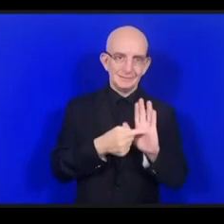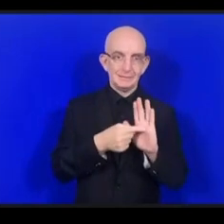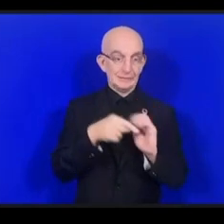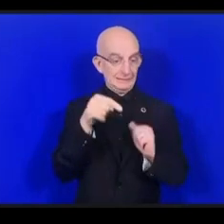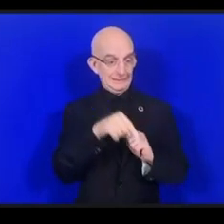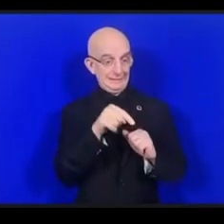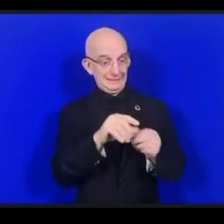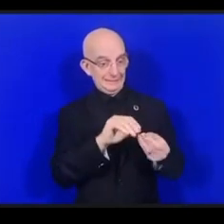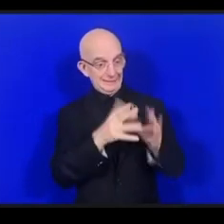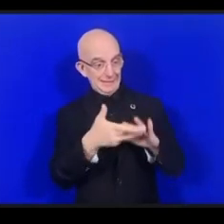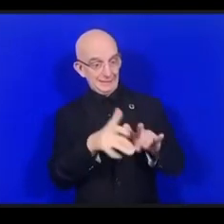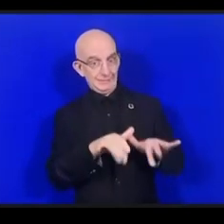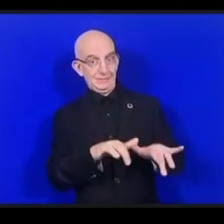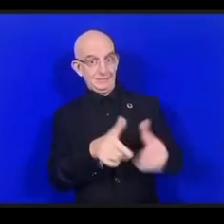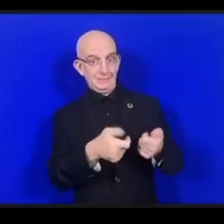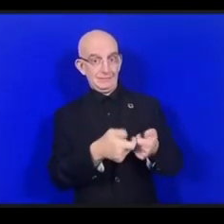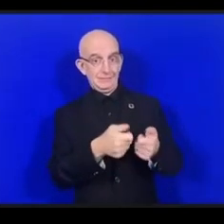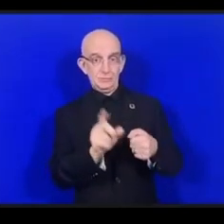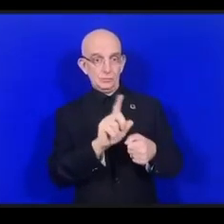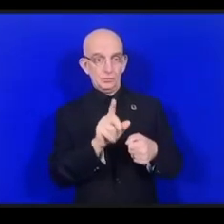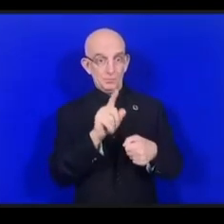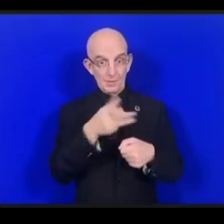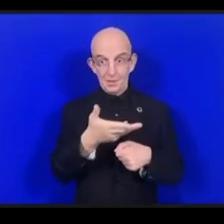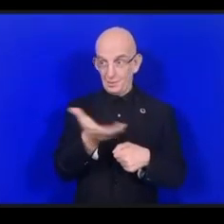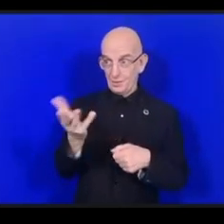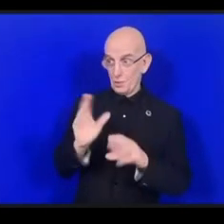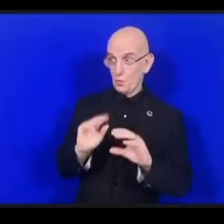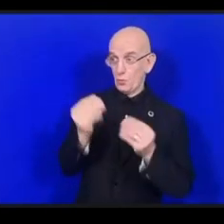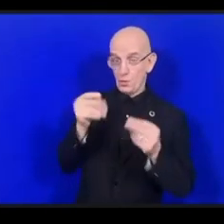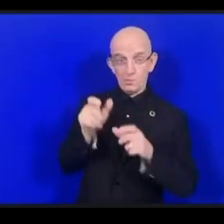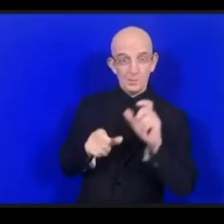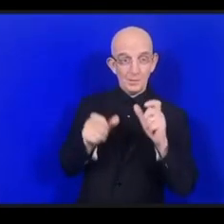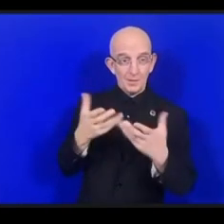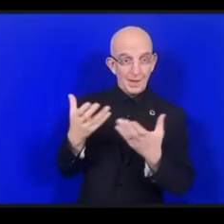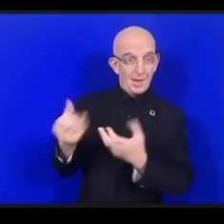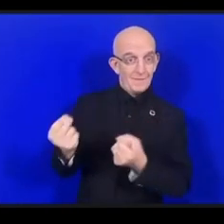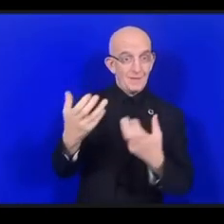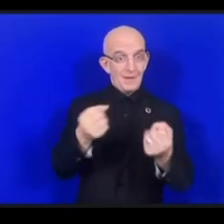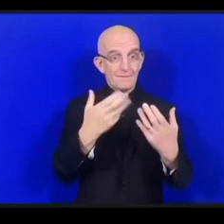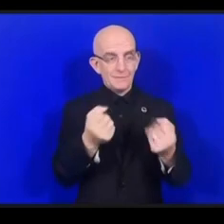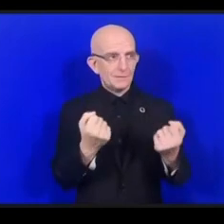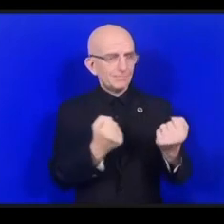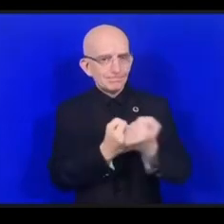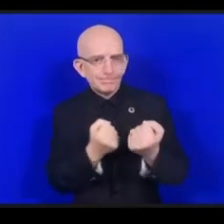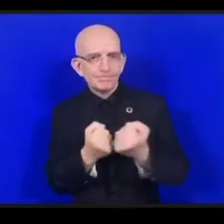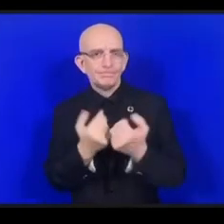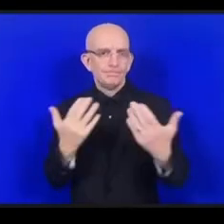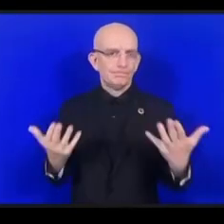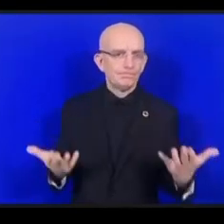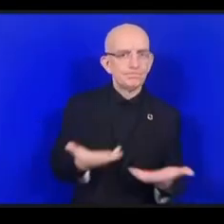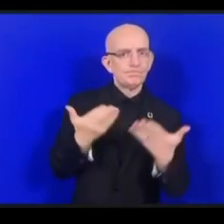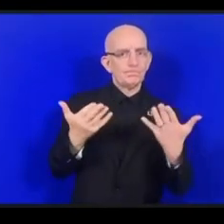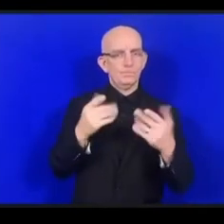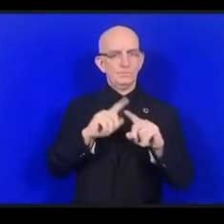jóvenes tienen un papel muy activo a la hora de abogar